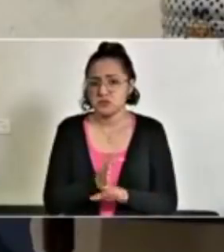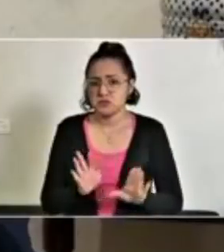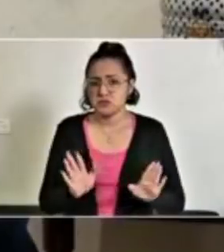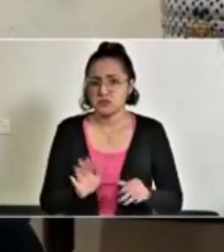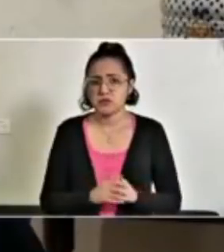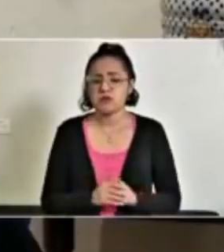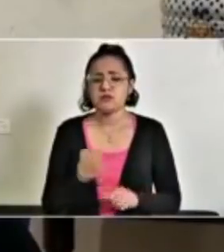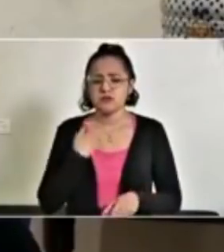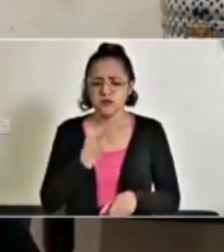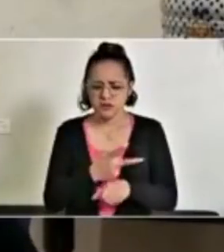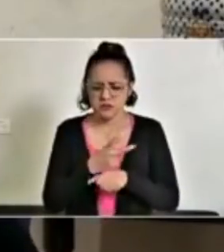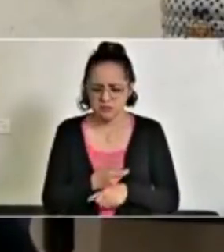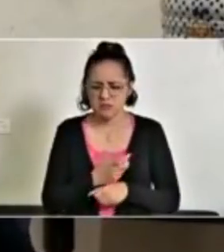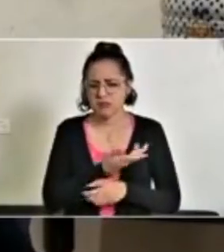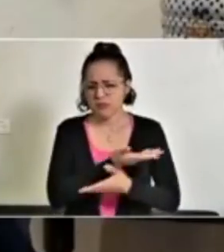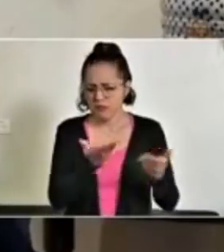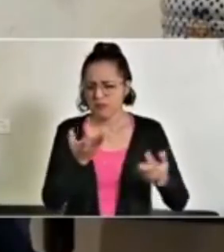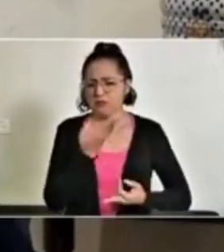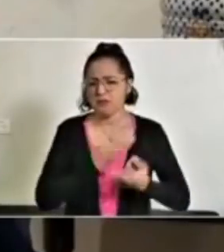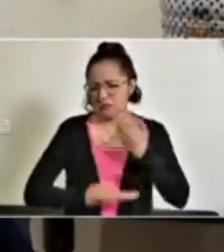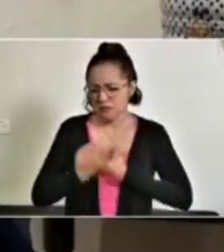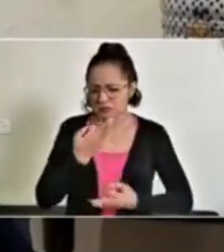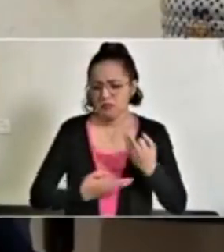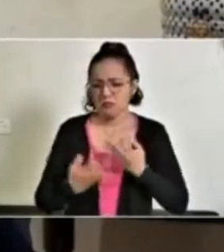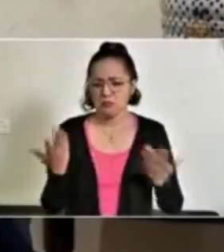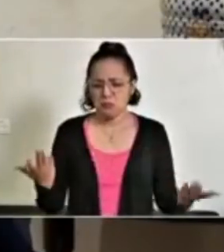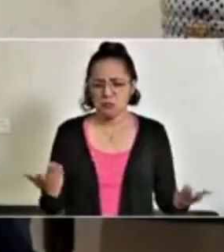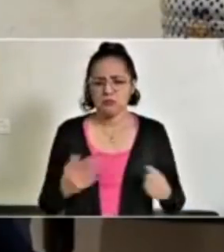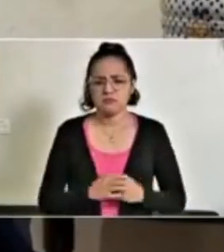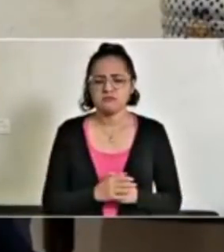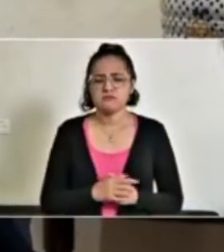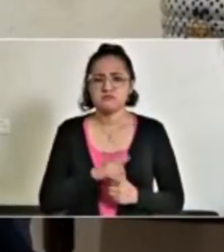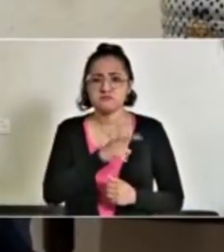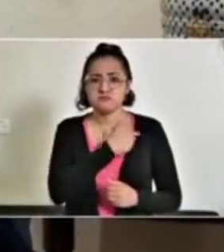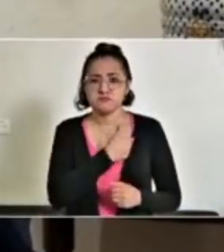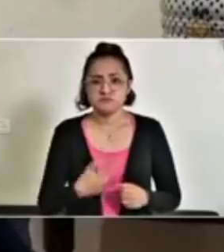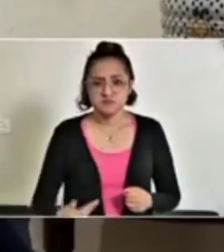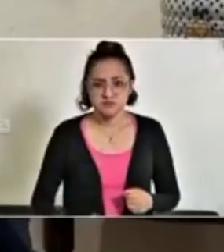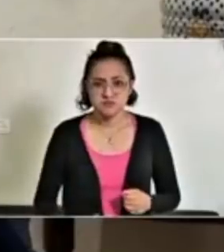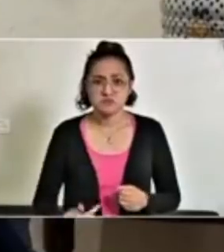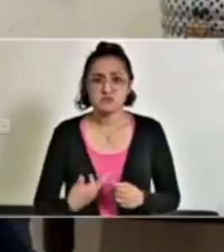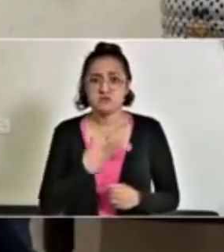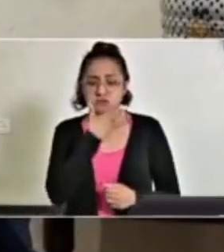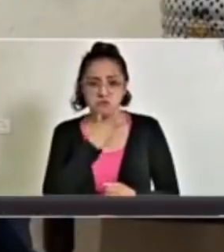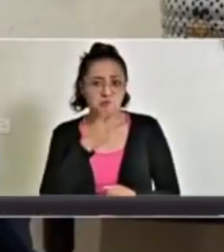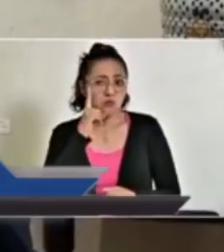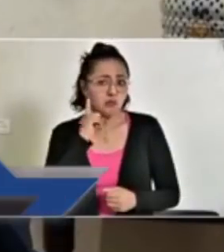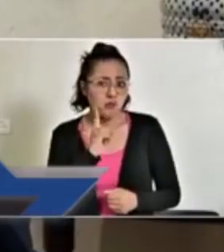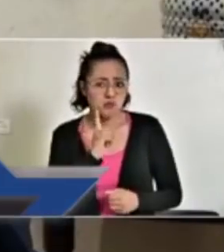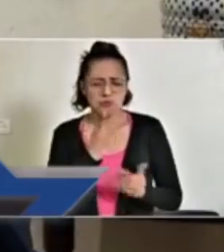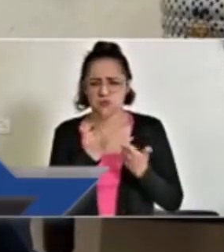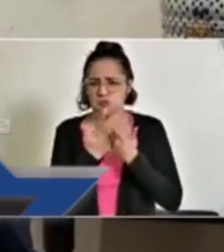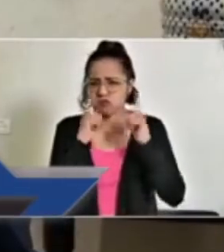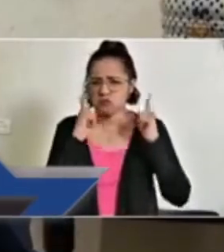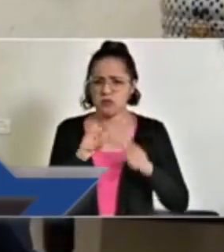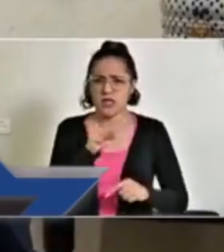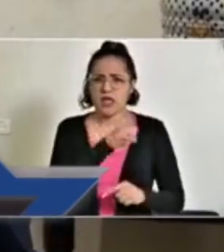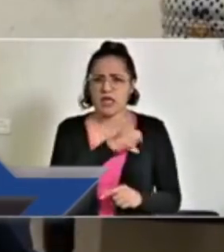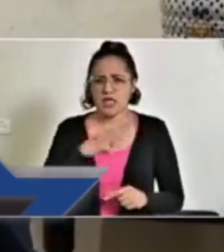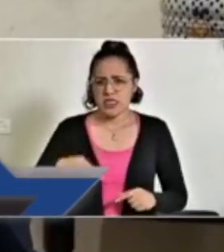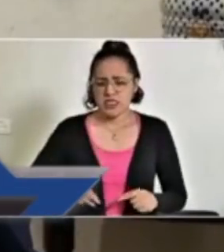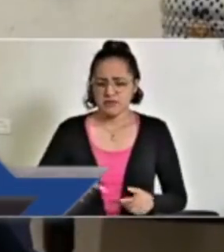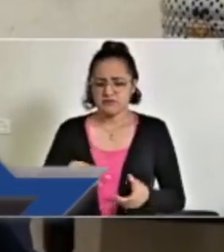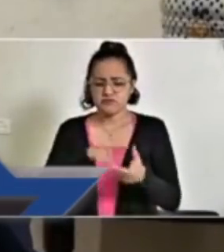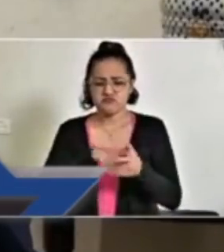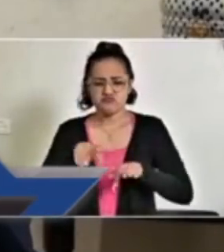los exhorto a que lleven a cabo los alcaldes las alcaldesas los ayuntamientos